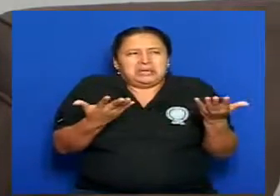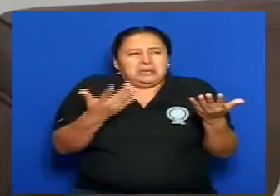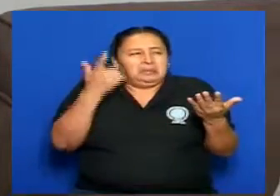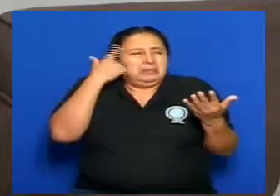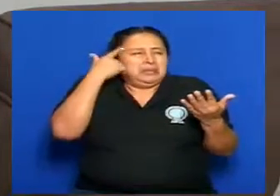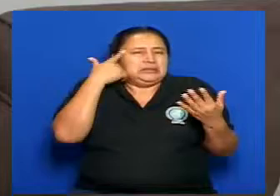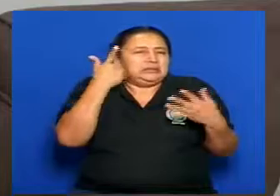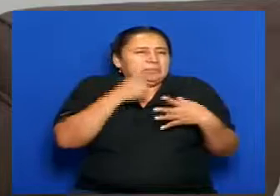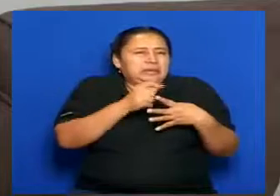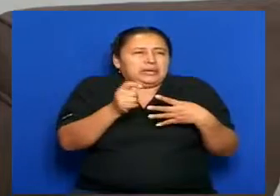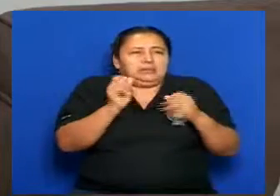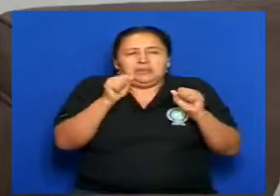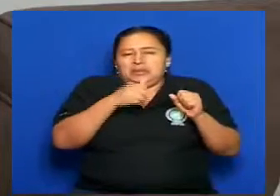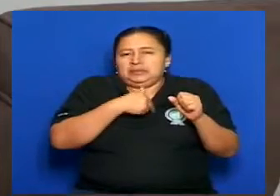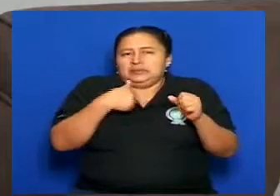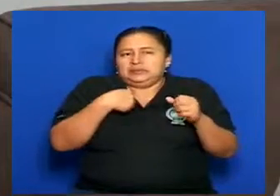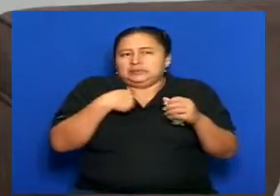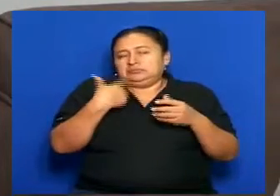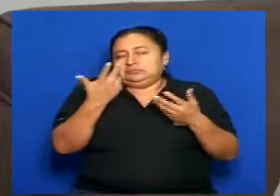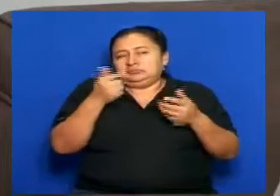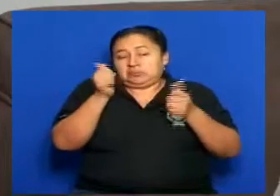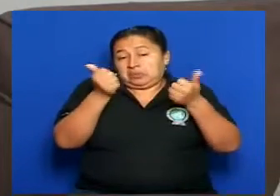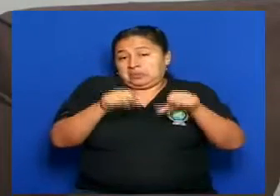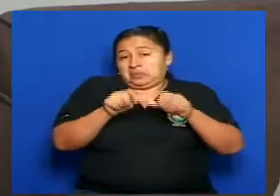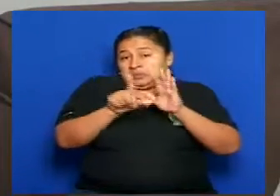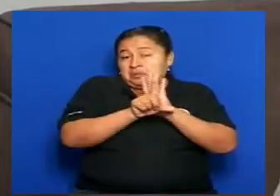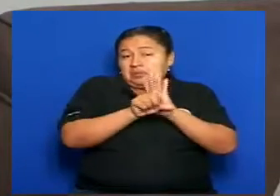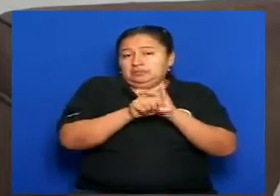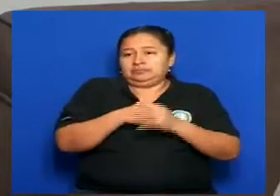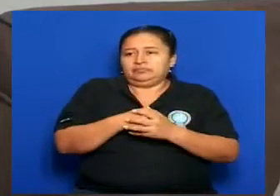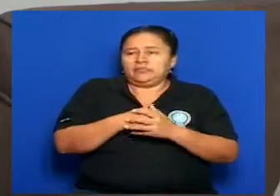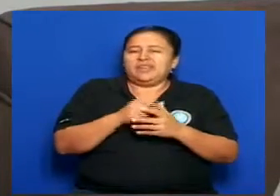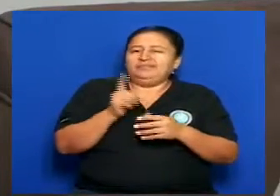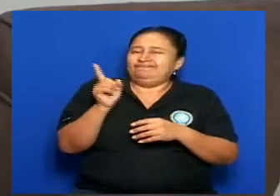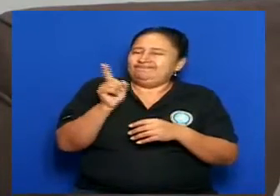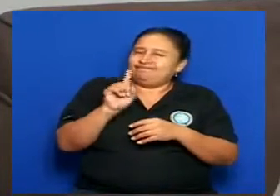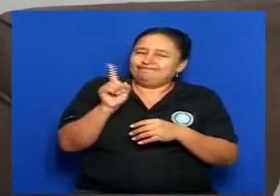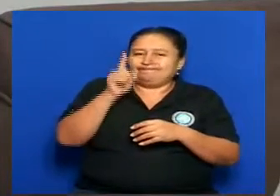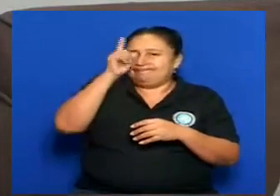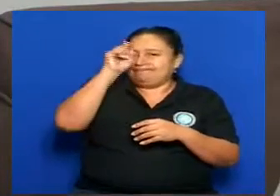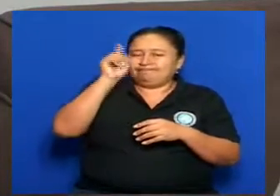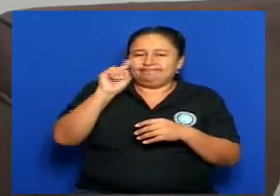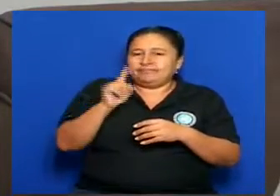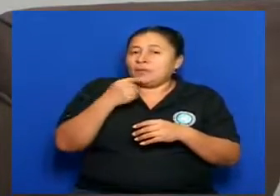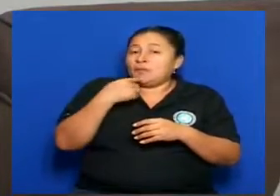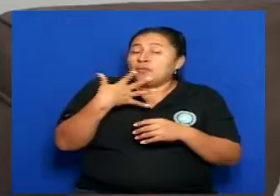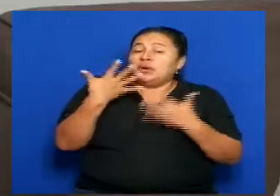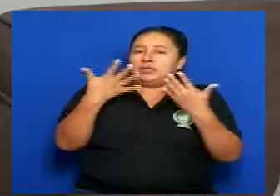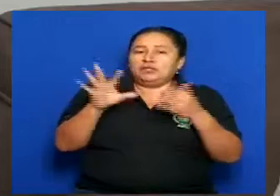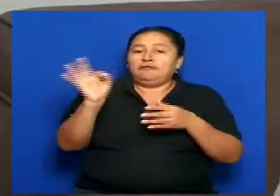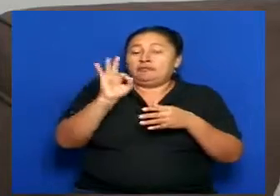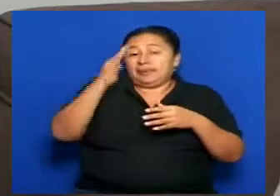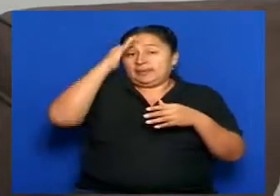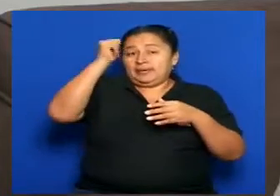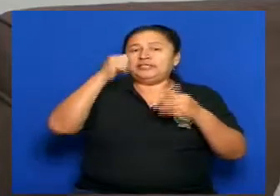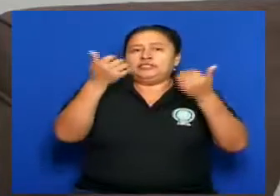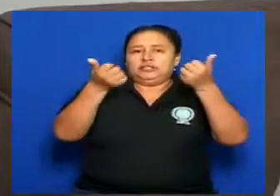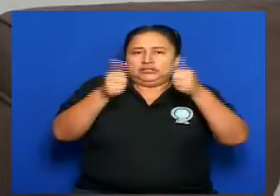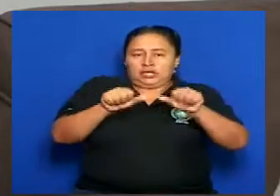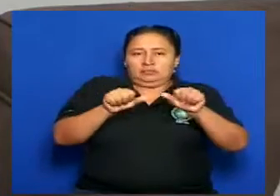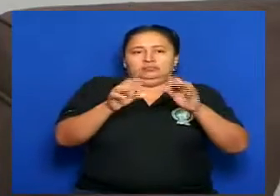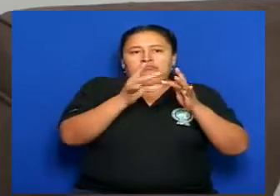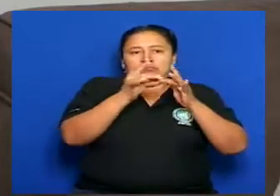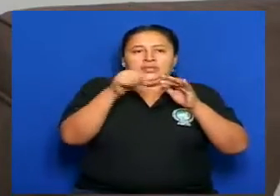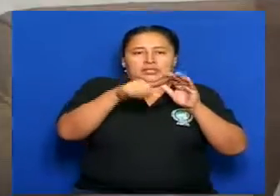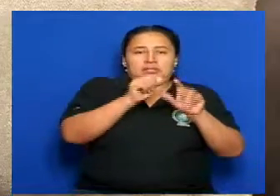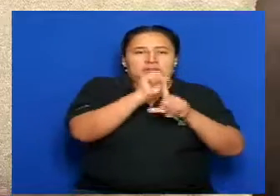proyecta se pueda aprobar esta ley no no lo sabemos porque nosotros en lo general ya fue aprobado en asamblea en lo particular